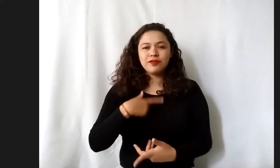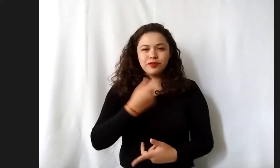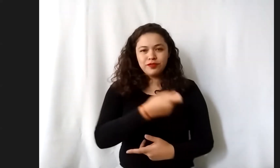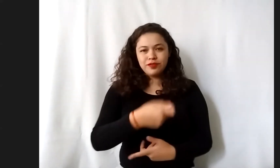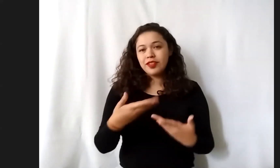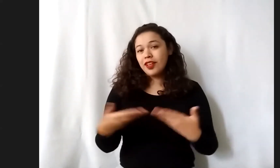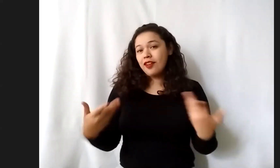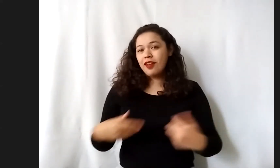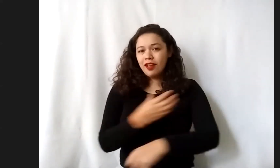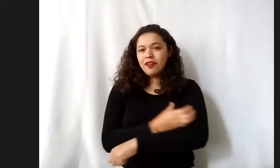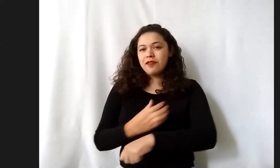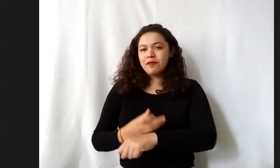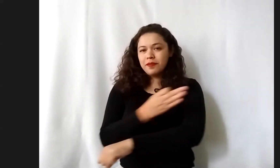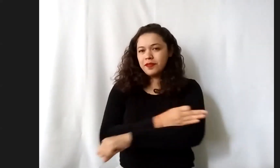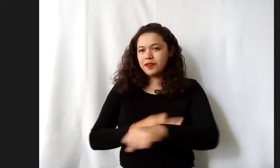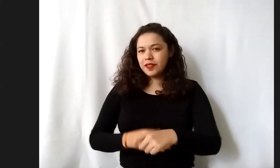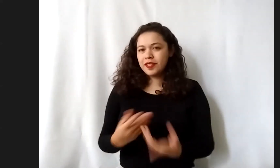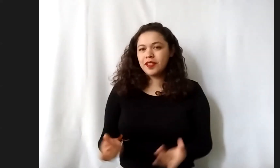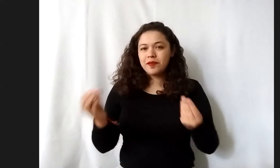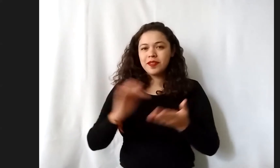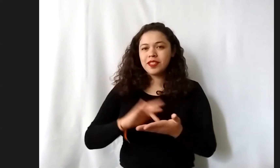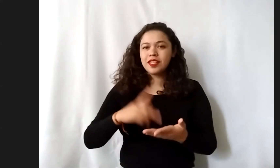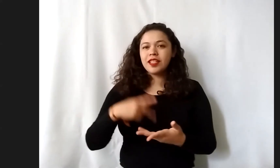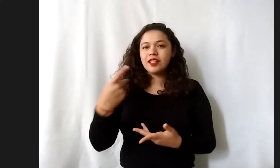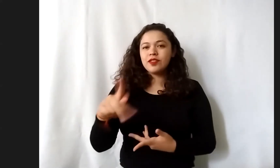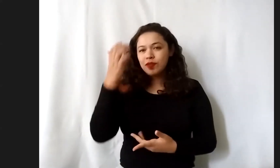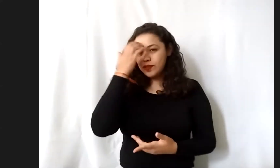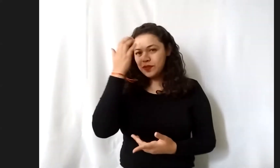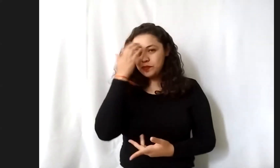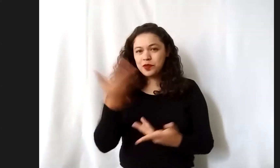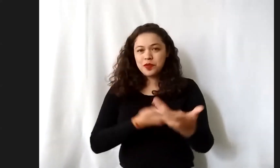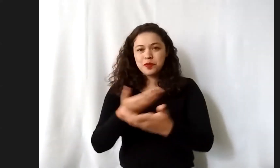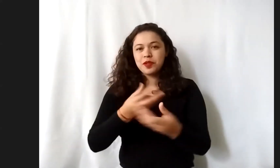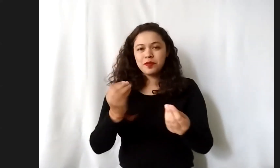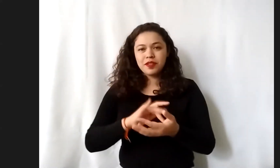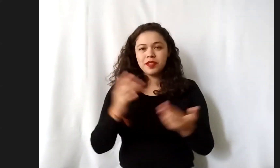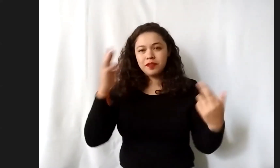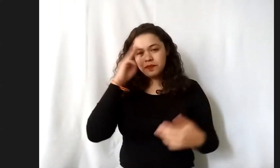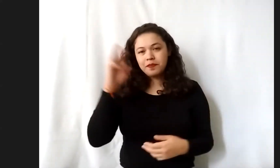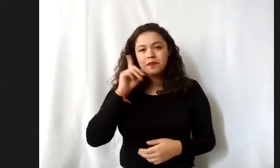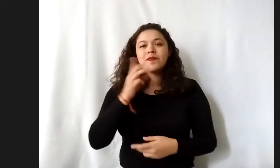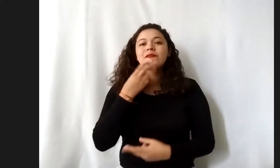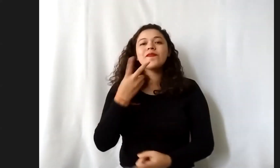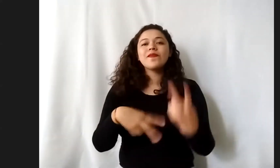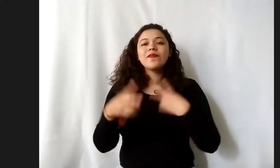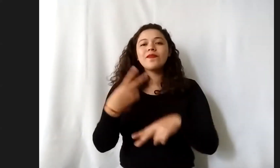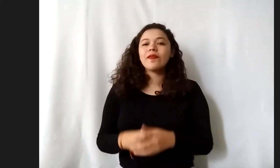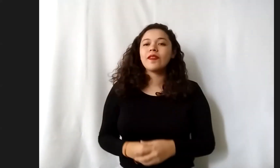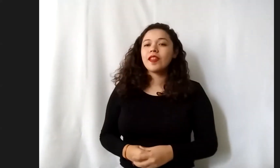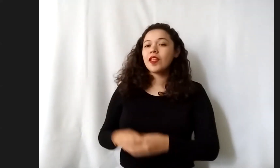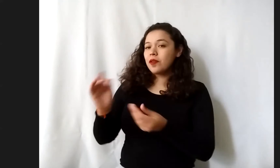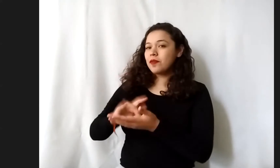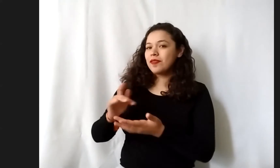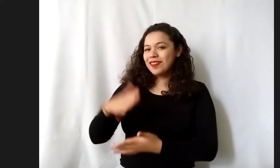acompañe esta tarde. Muchísimas gracias por compartir sus conocimientos con nosotros, maestra. Bienvenida. muchísimas gracias, muy